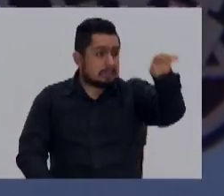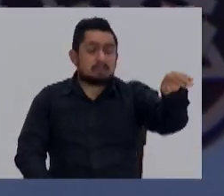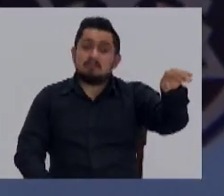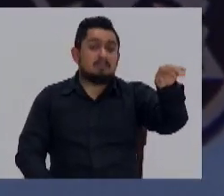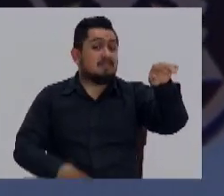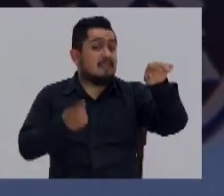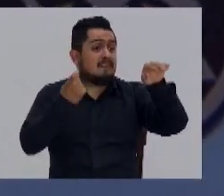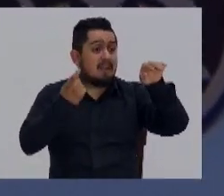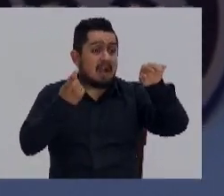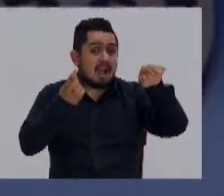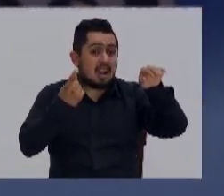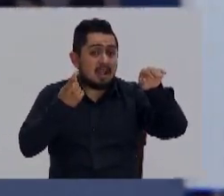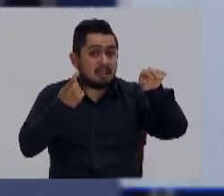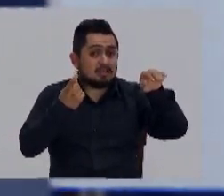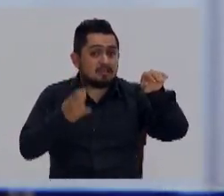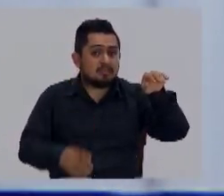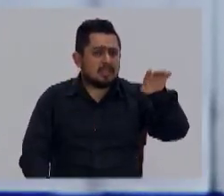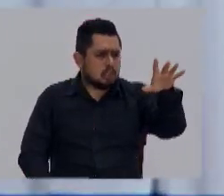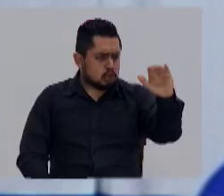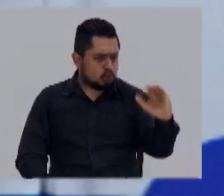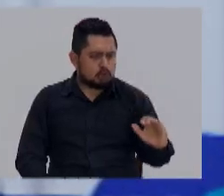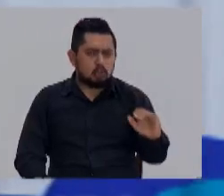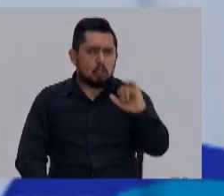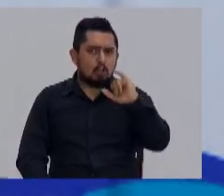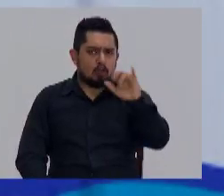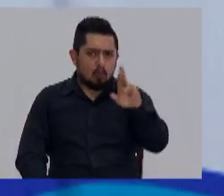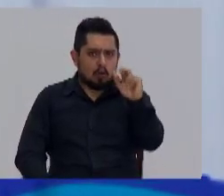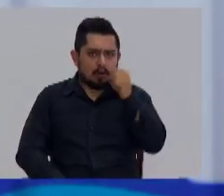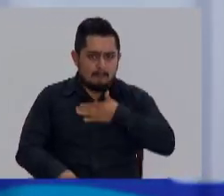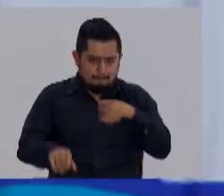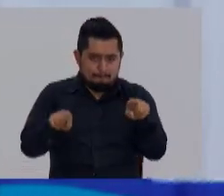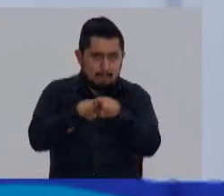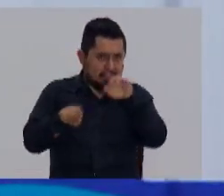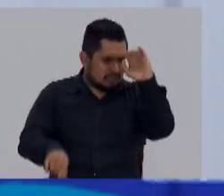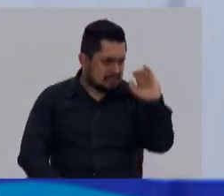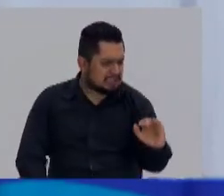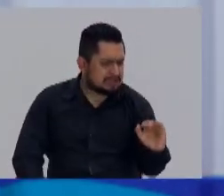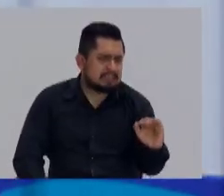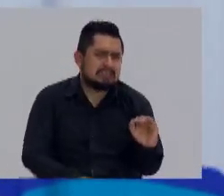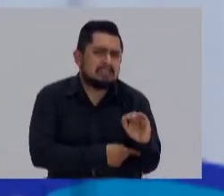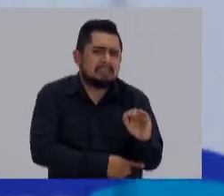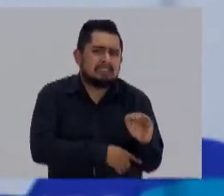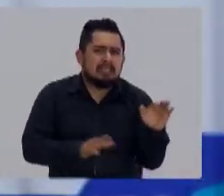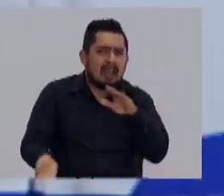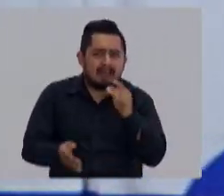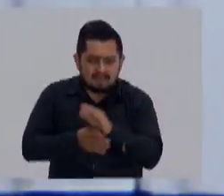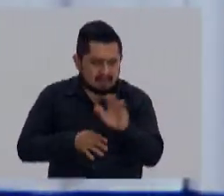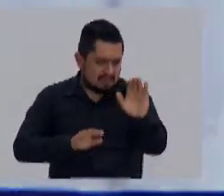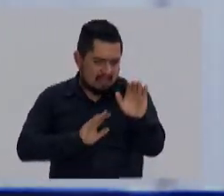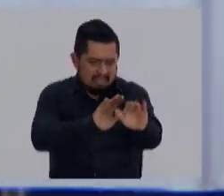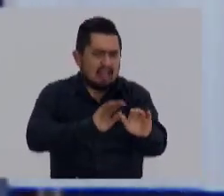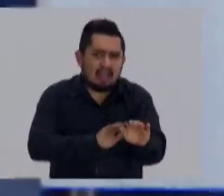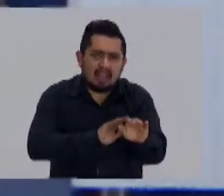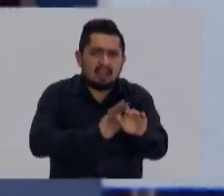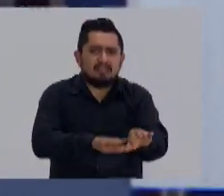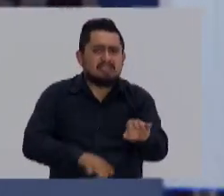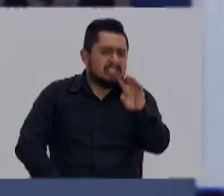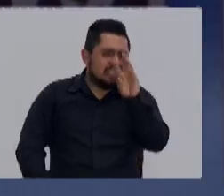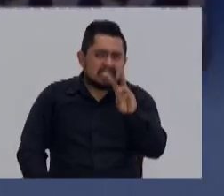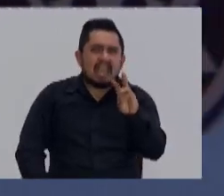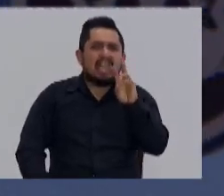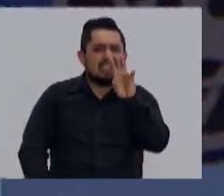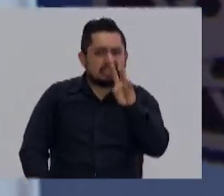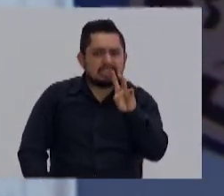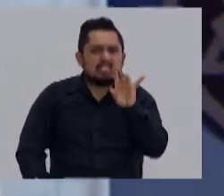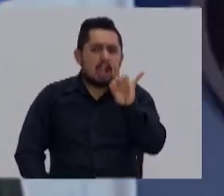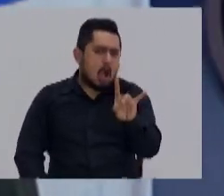llamado. Estaba pequeño. No podemos muchas veces empujar a criaturas de 5, de 6, de